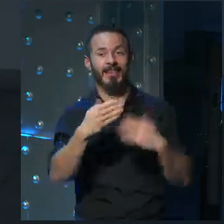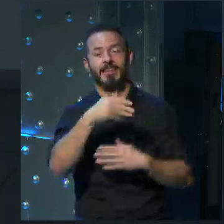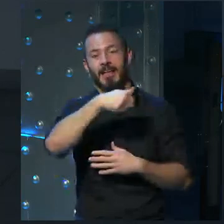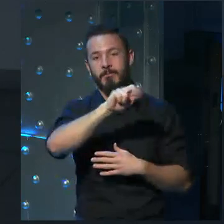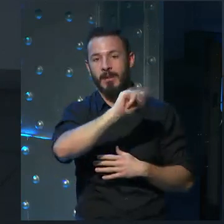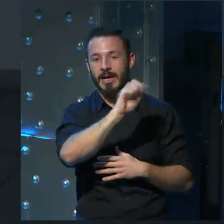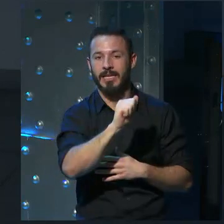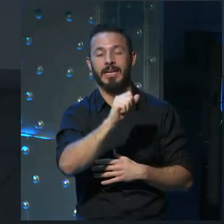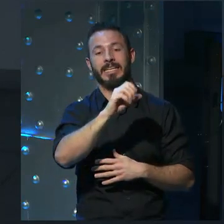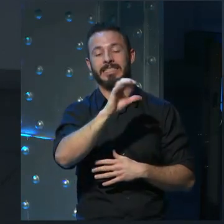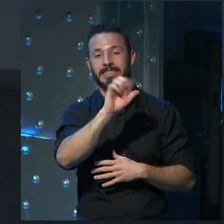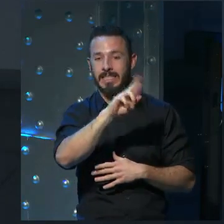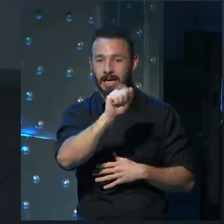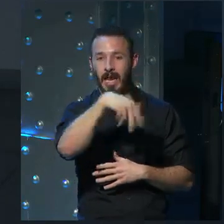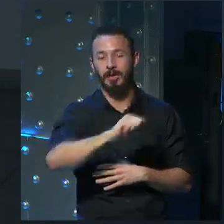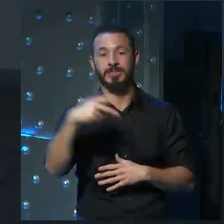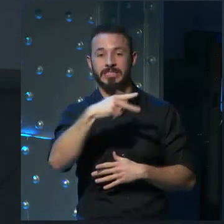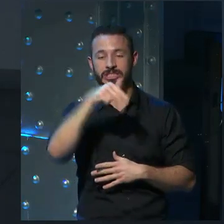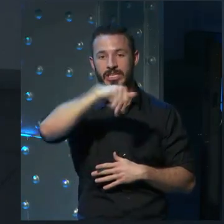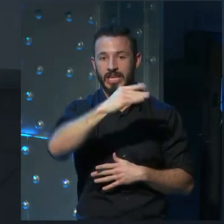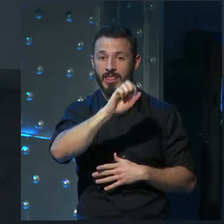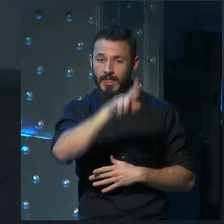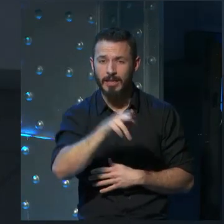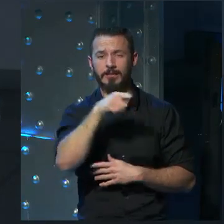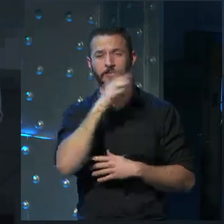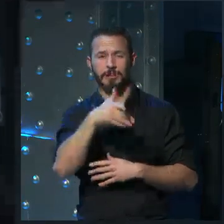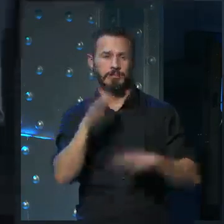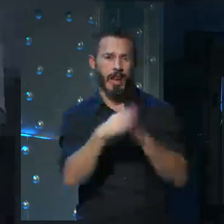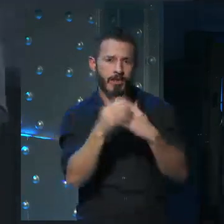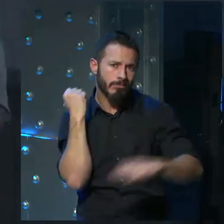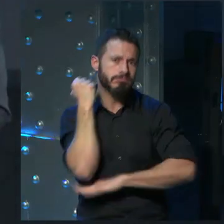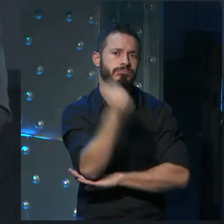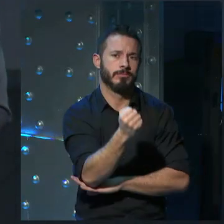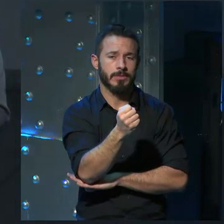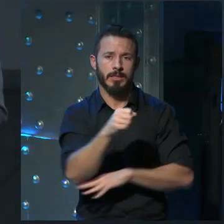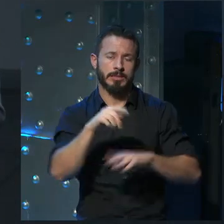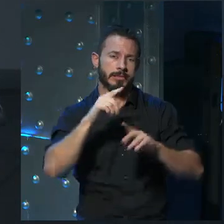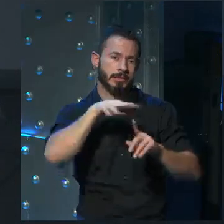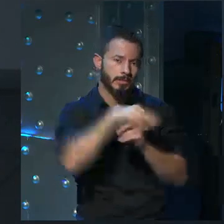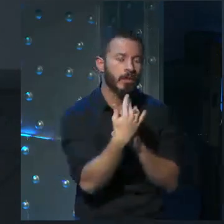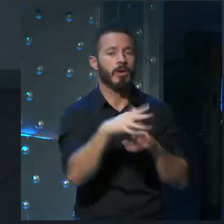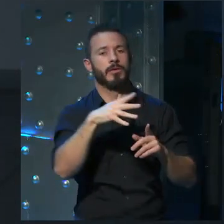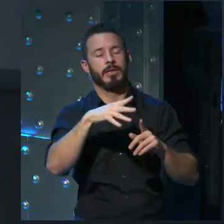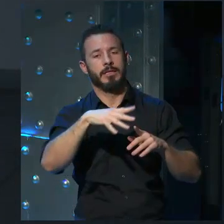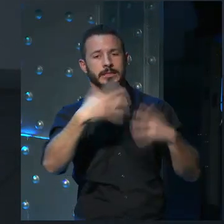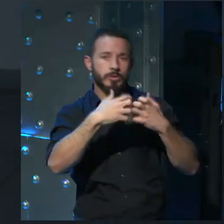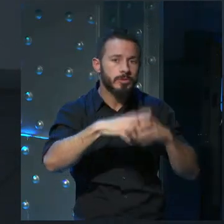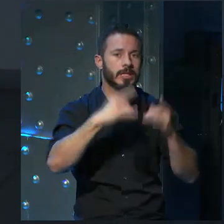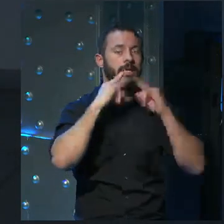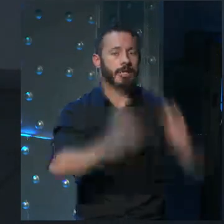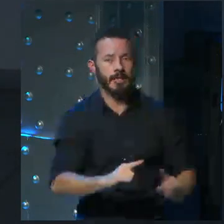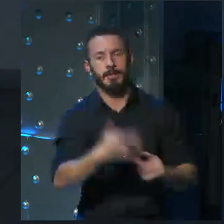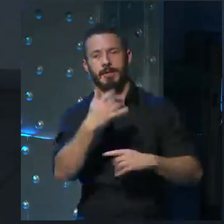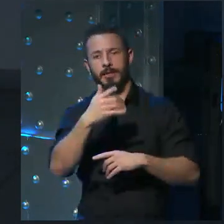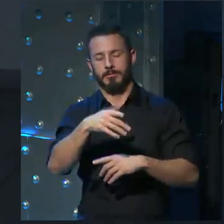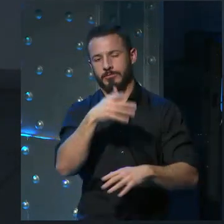María Serrano de Schneider por apoyar el libro con su caso de la industria energética con el programa Life is On. Muchas